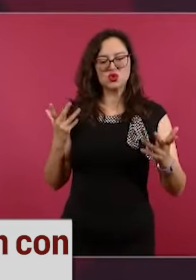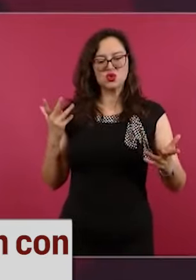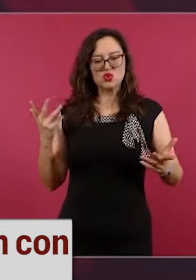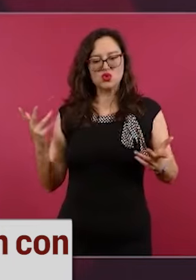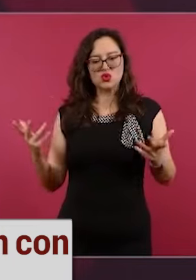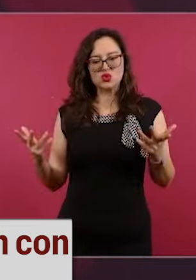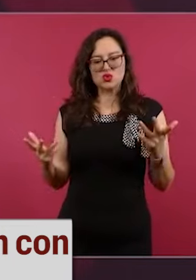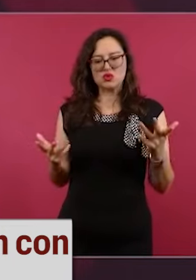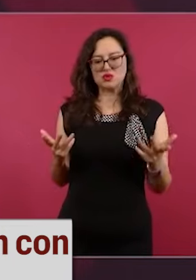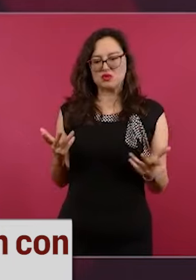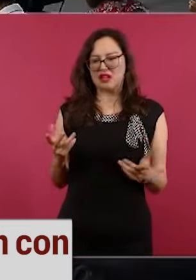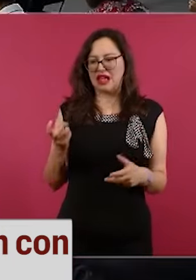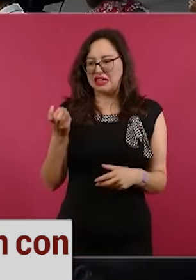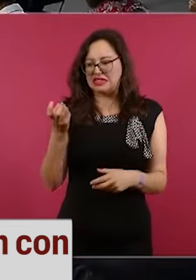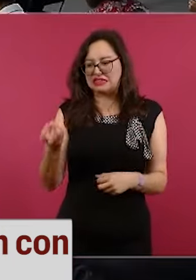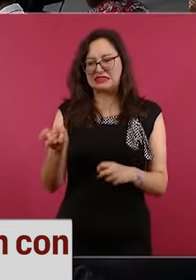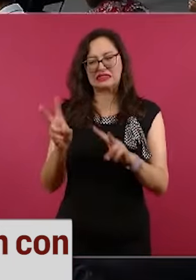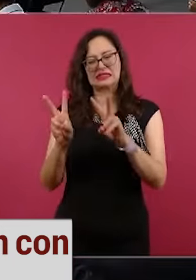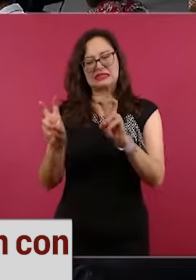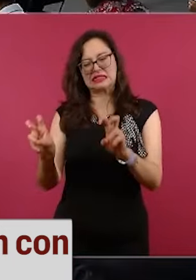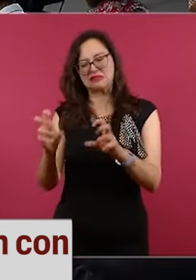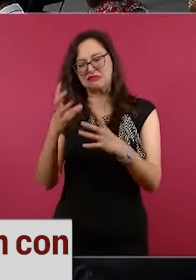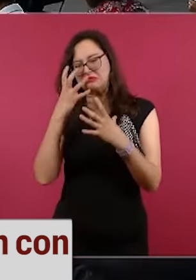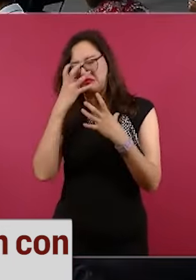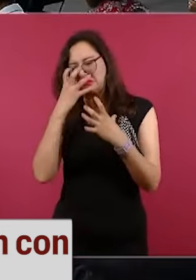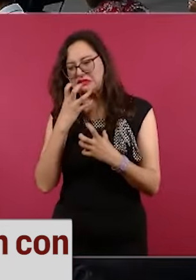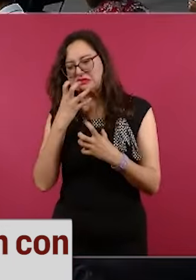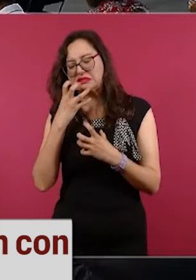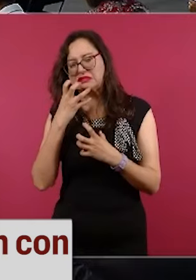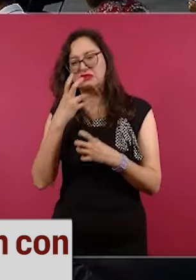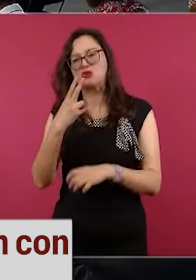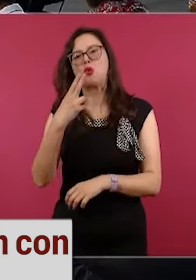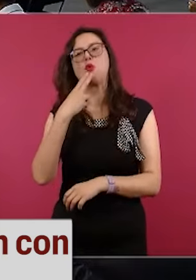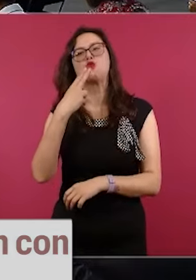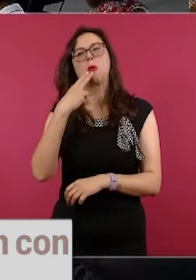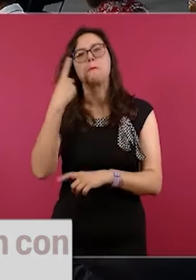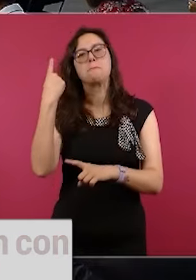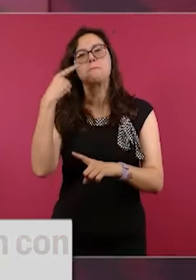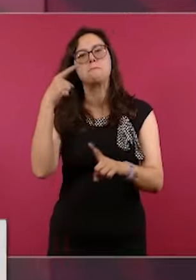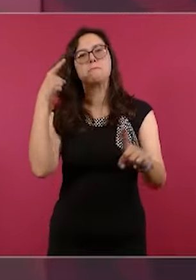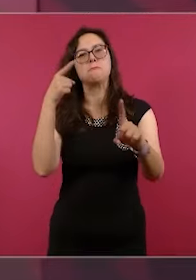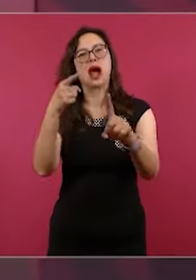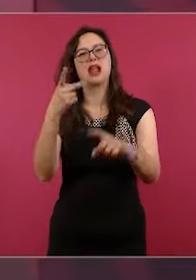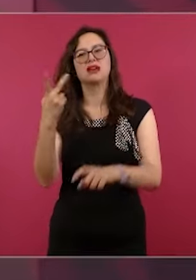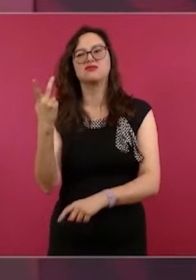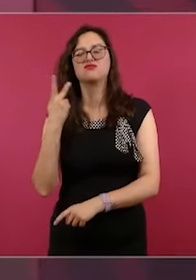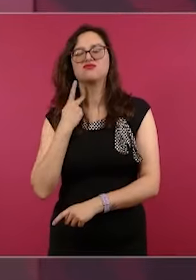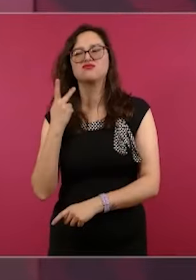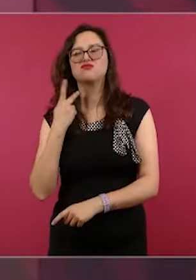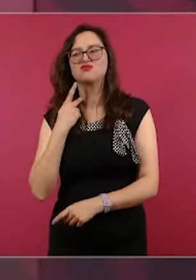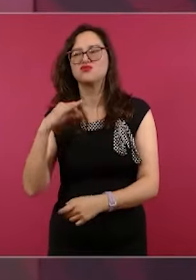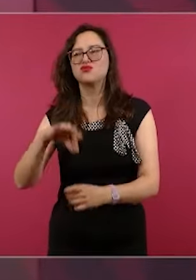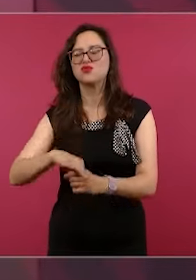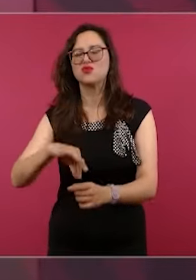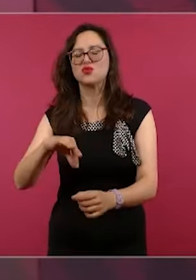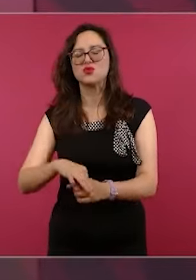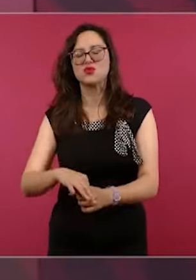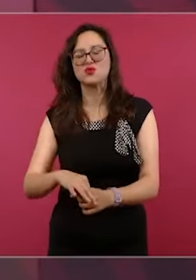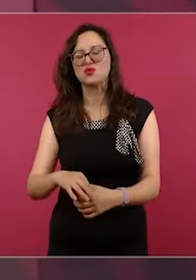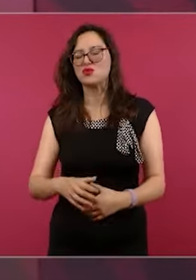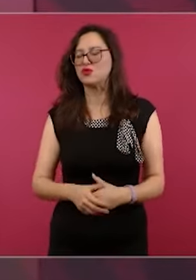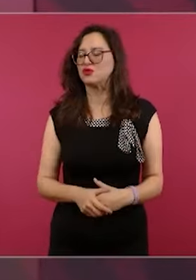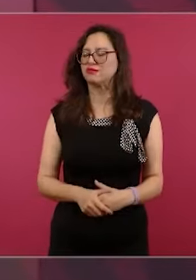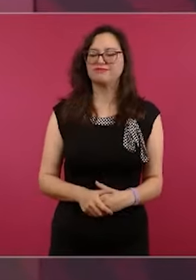su respaldo a Arturo Saldívar, luego de que el Consejo de la Judicatura Federal inició una investigación al ministro en retiro y ex colaboradores cercanos